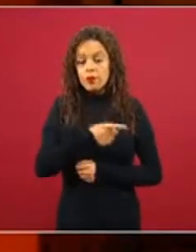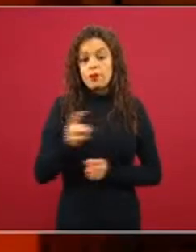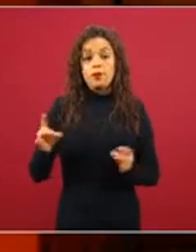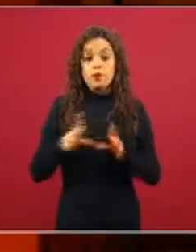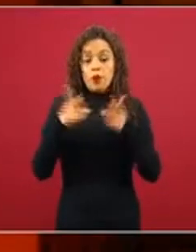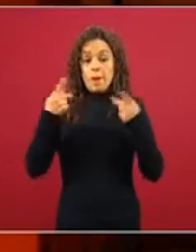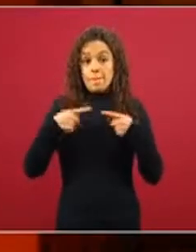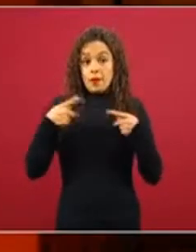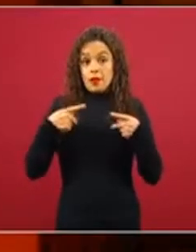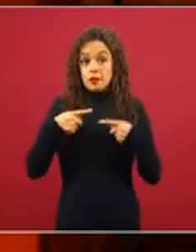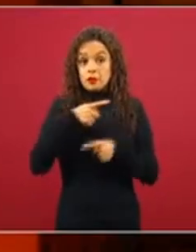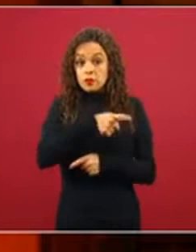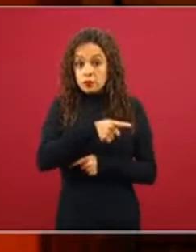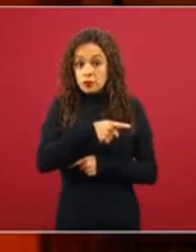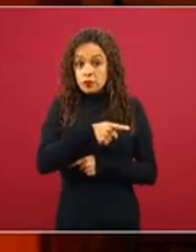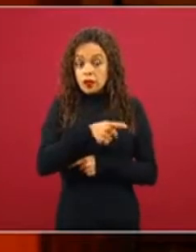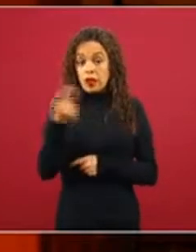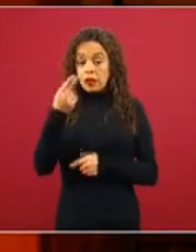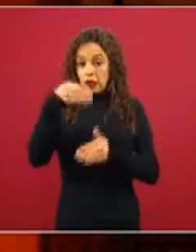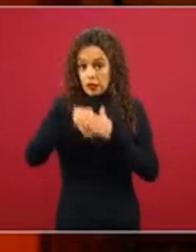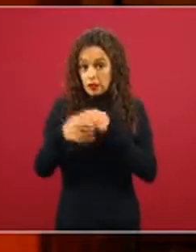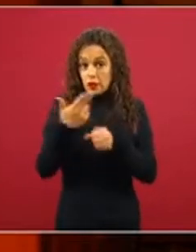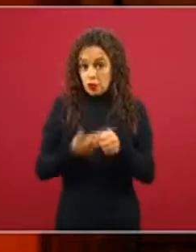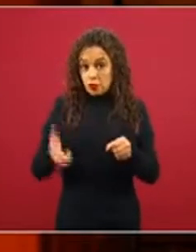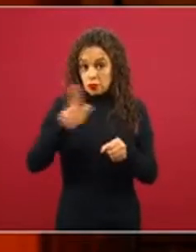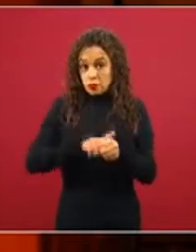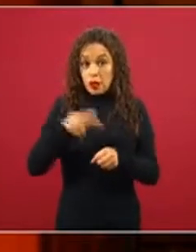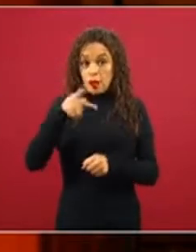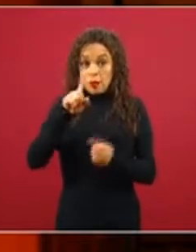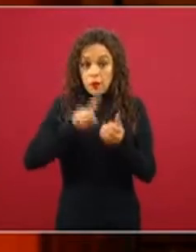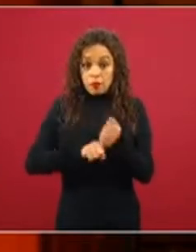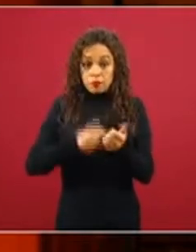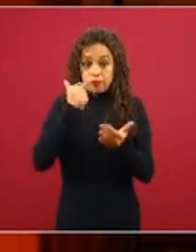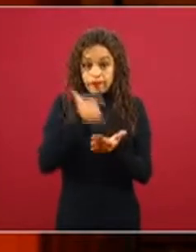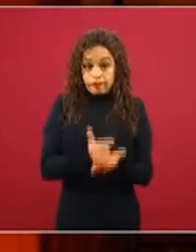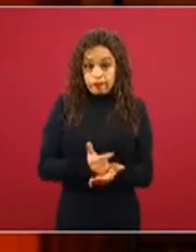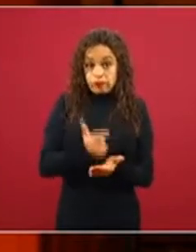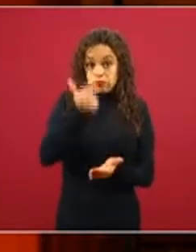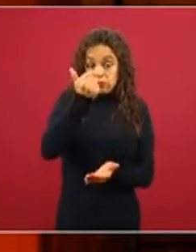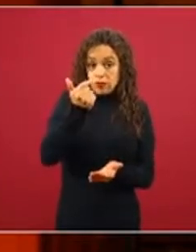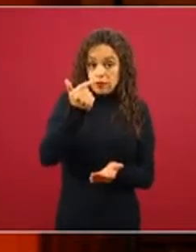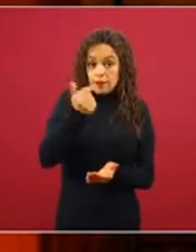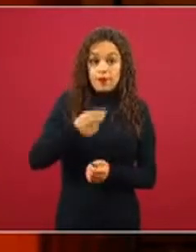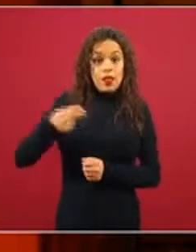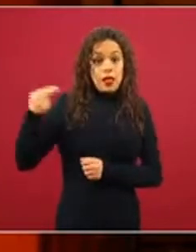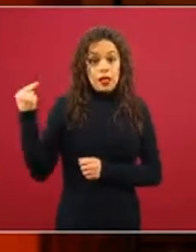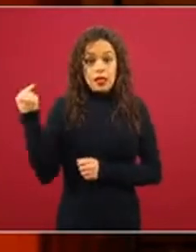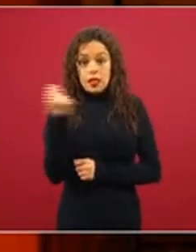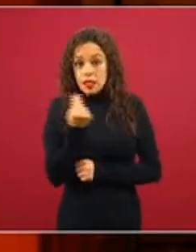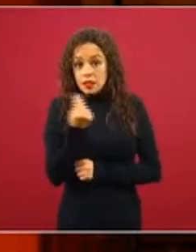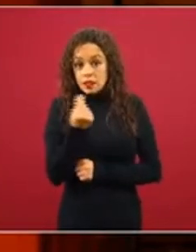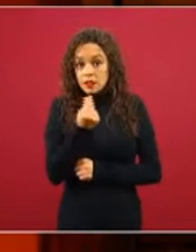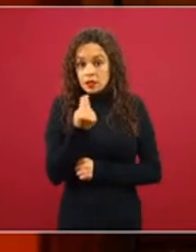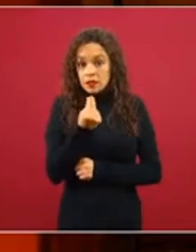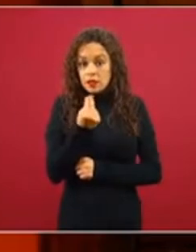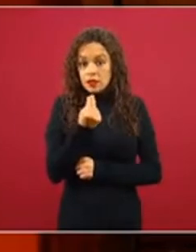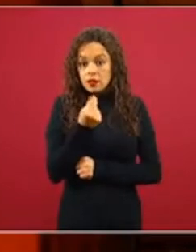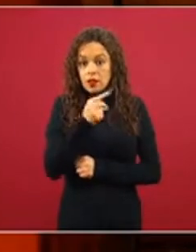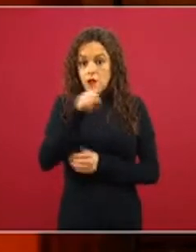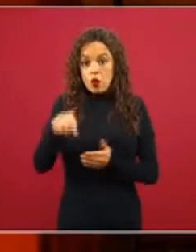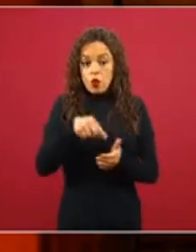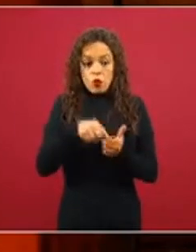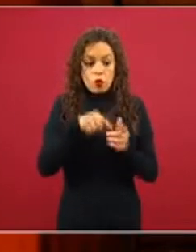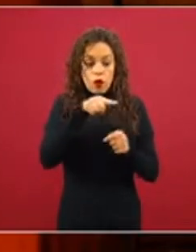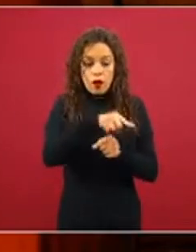hospitalizadas, pero todavía no presentan un deterioro que requiera de una unidad crítica o de ingresar a una unidad de